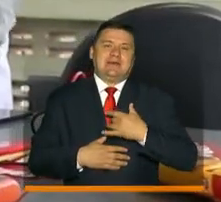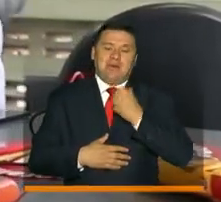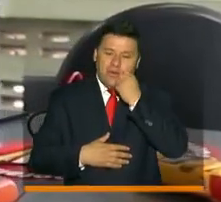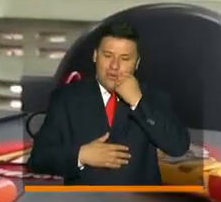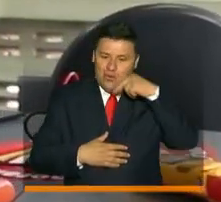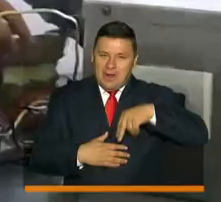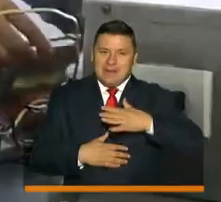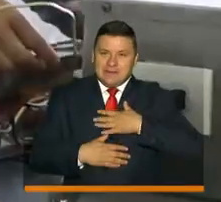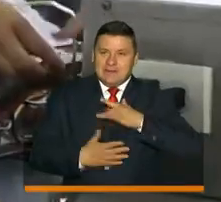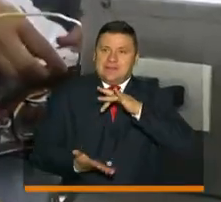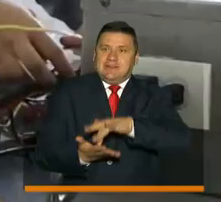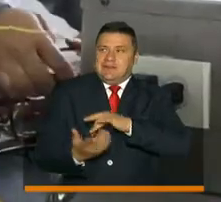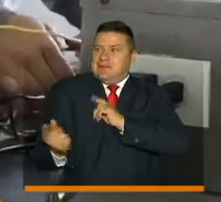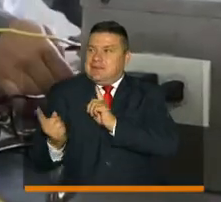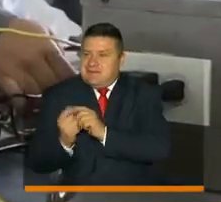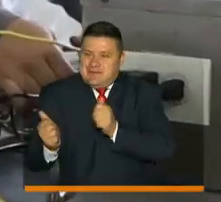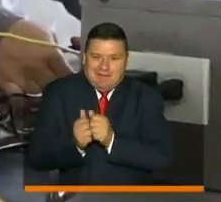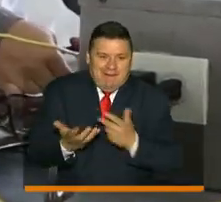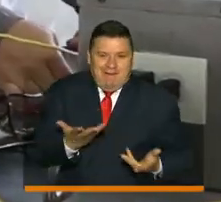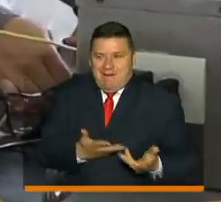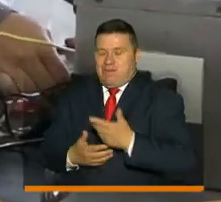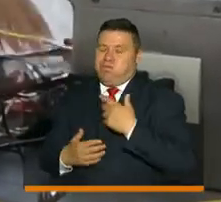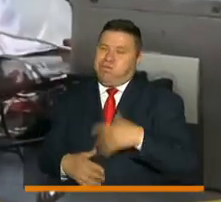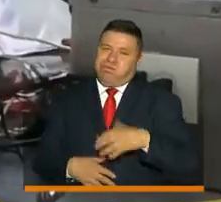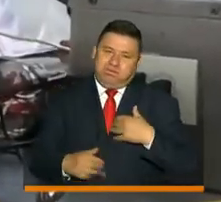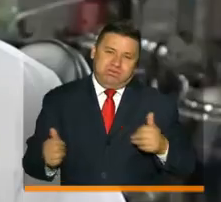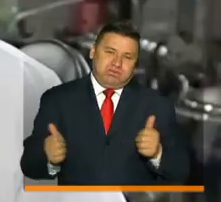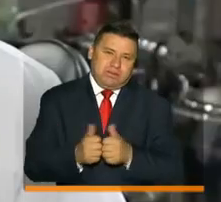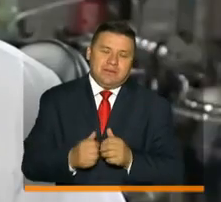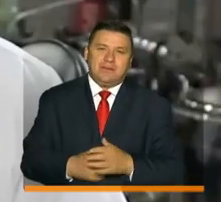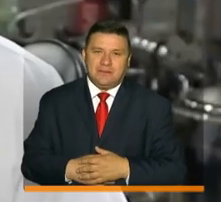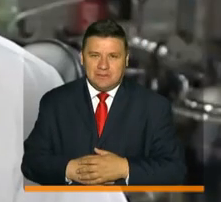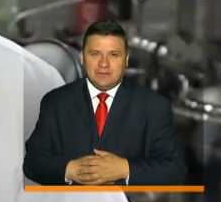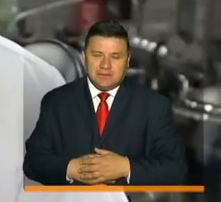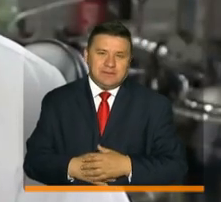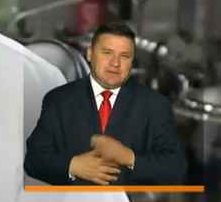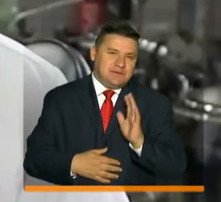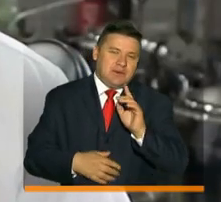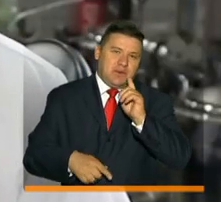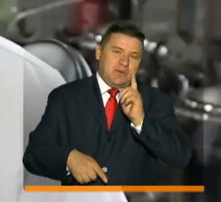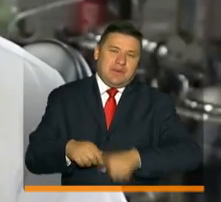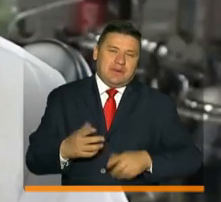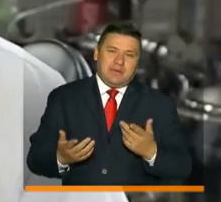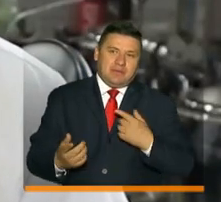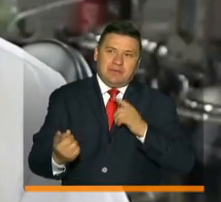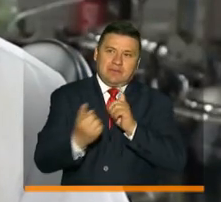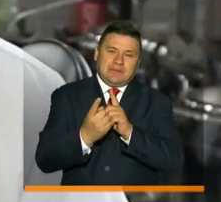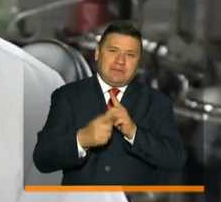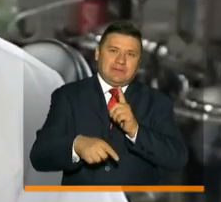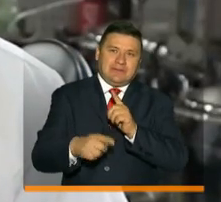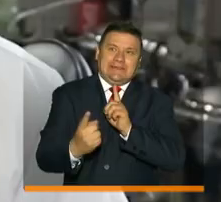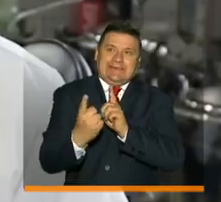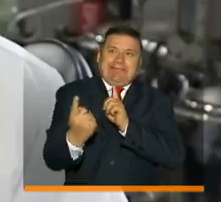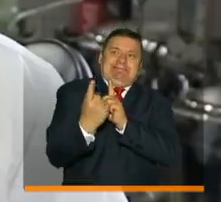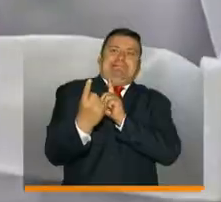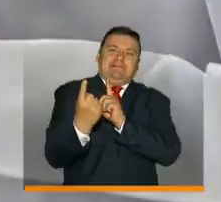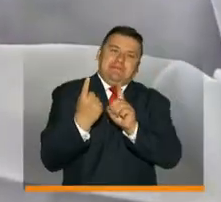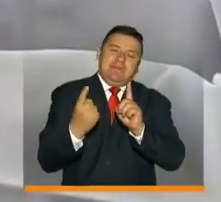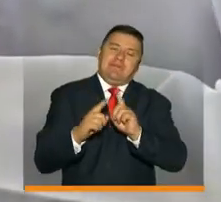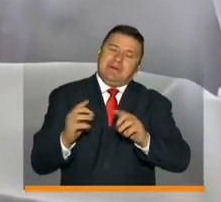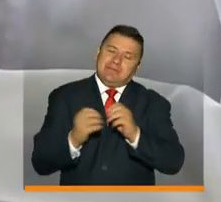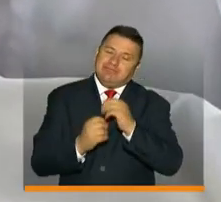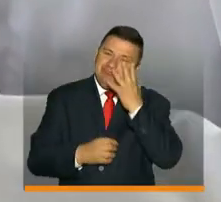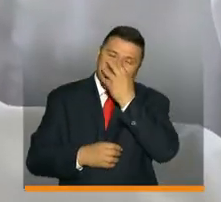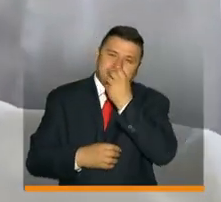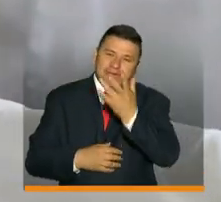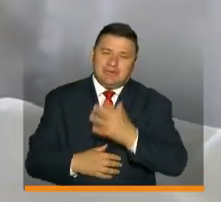humanos, que necesitamos el uno del otro, que necesitamos acompañarnos todos, aunque no nos podamos pues acercar demasiado, pues es